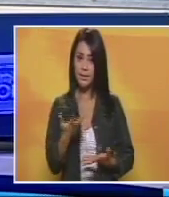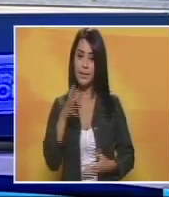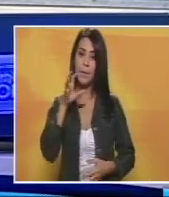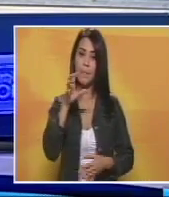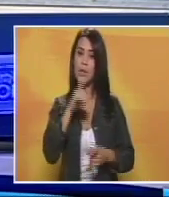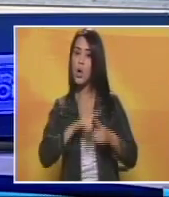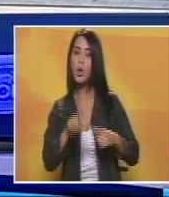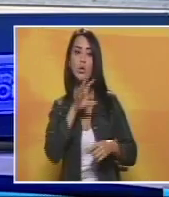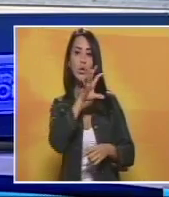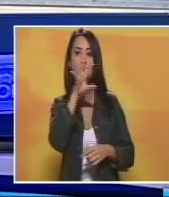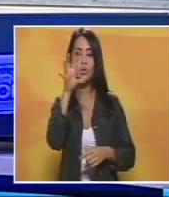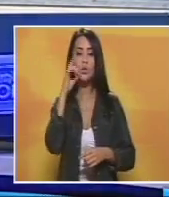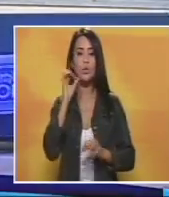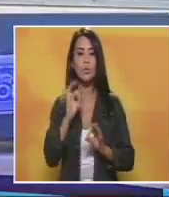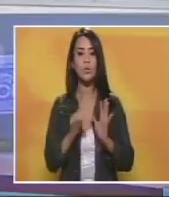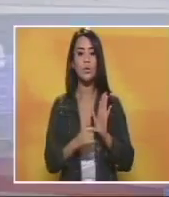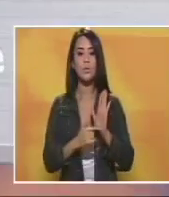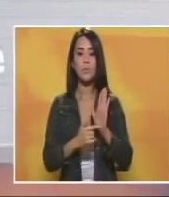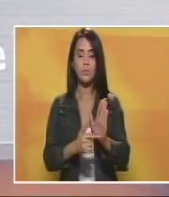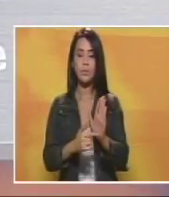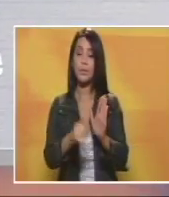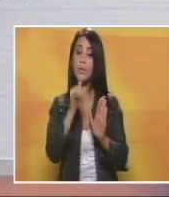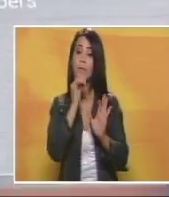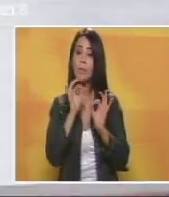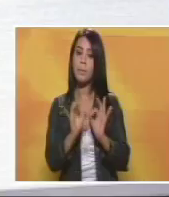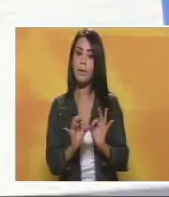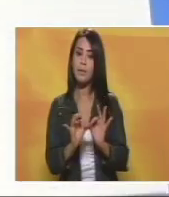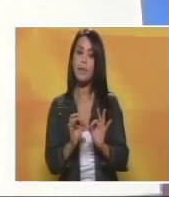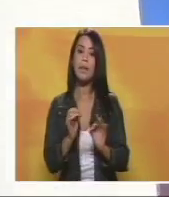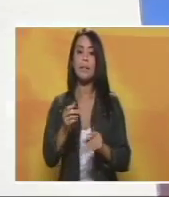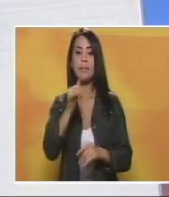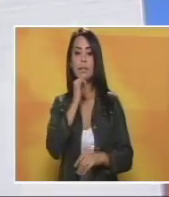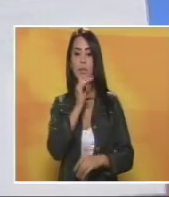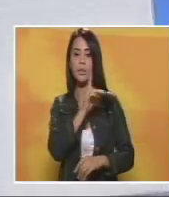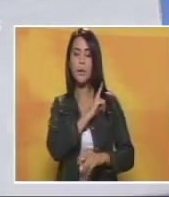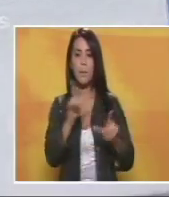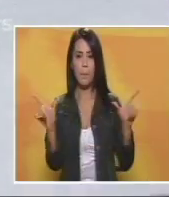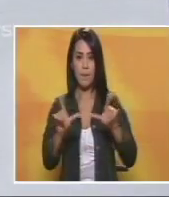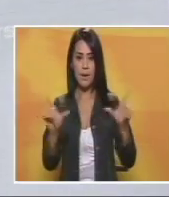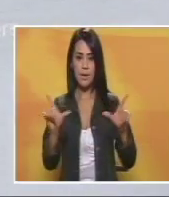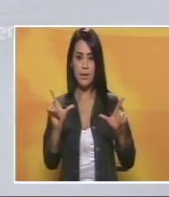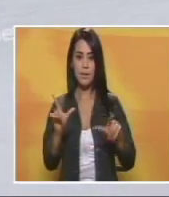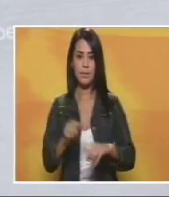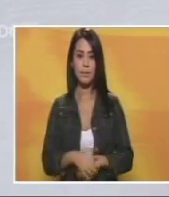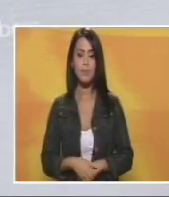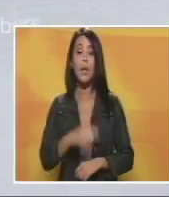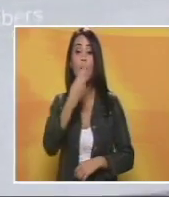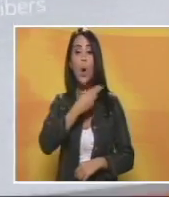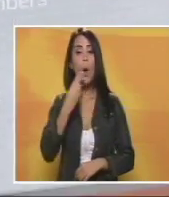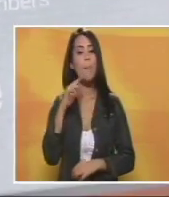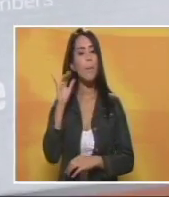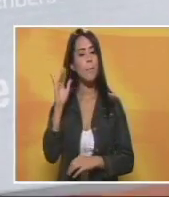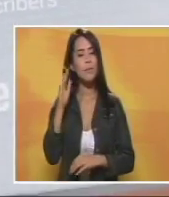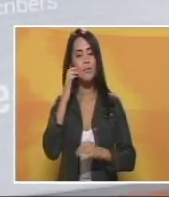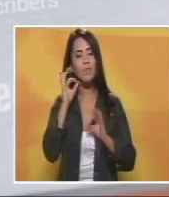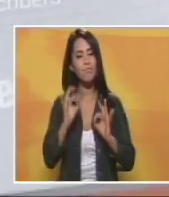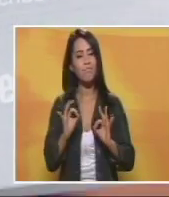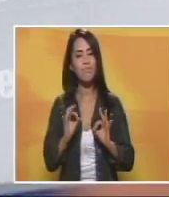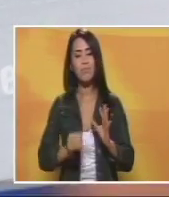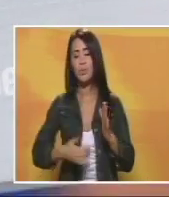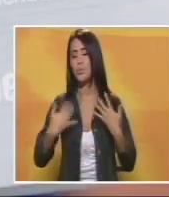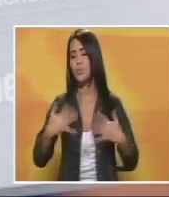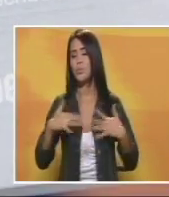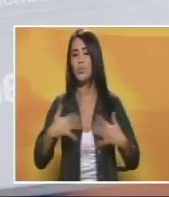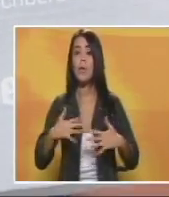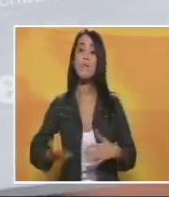el exterior, elige informarse a través de la pantalla de Noticiero Venevisión. Es un compromiso cada vez más elevado el que tenemos